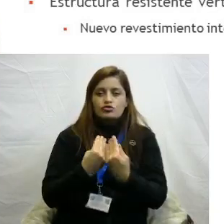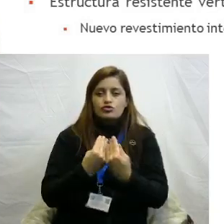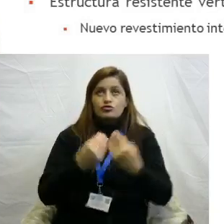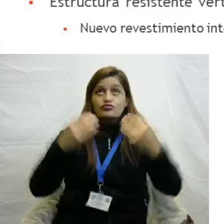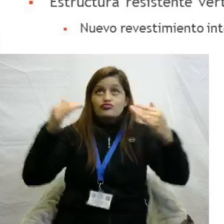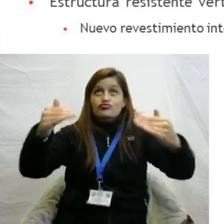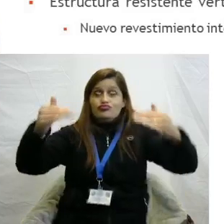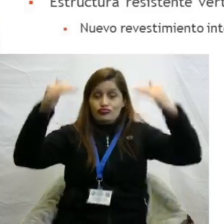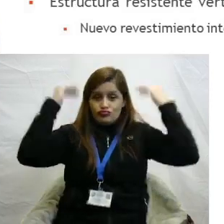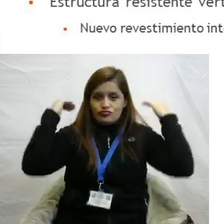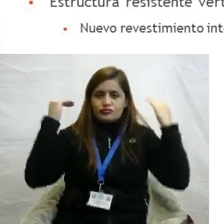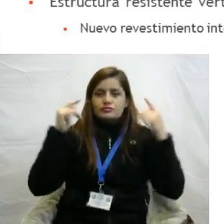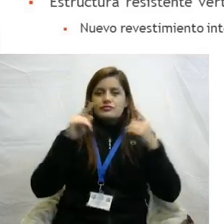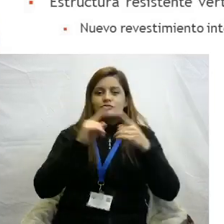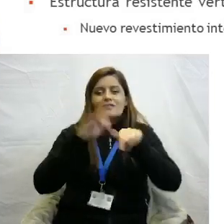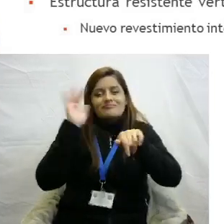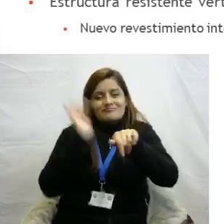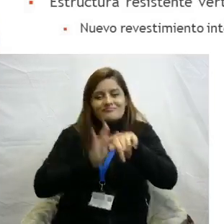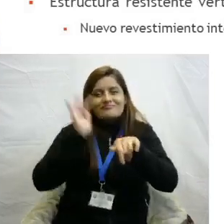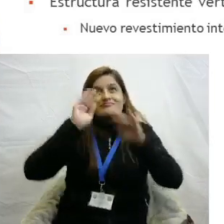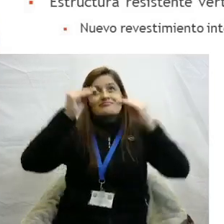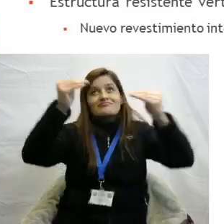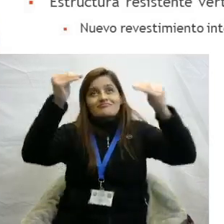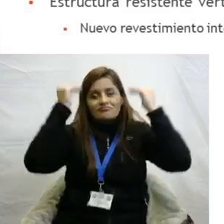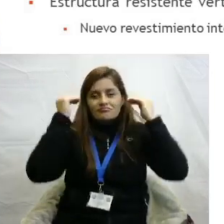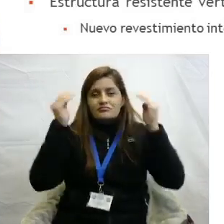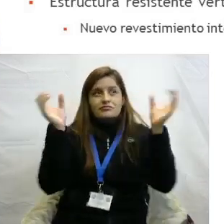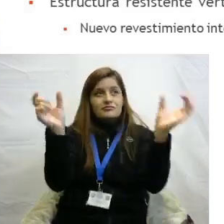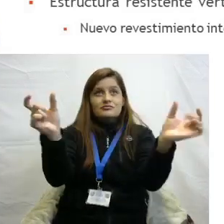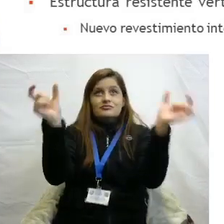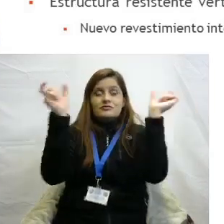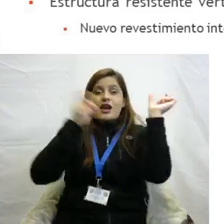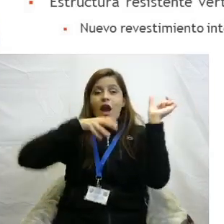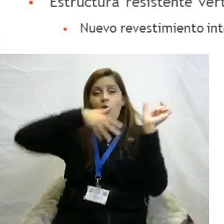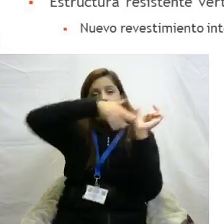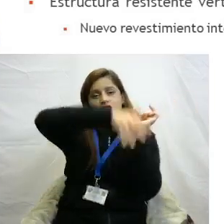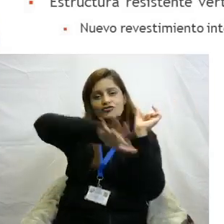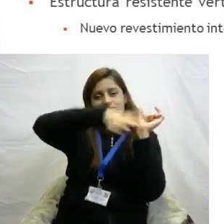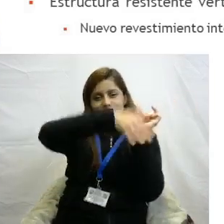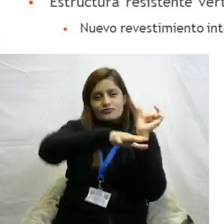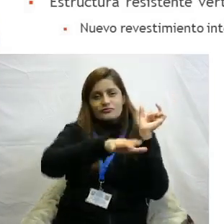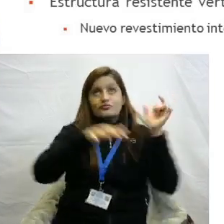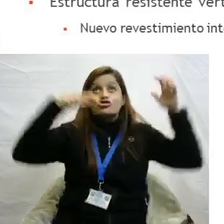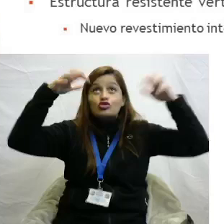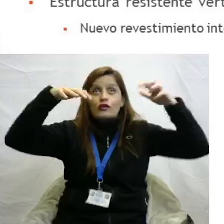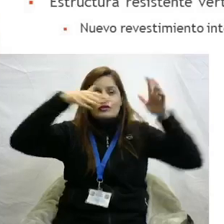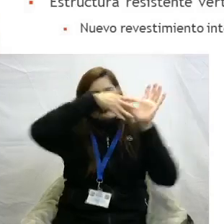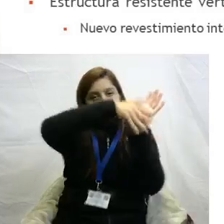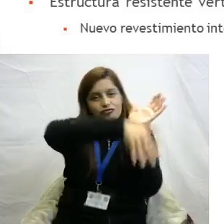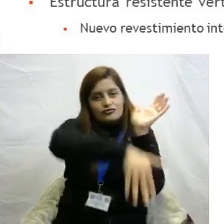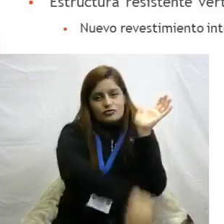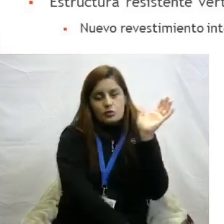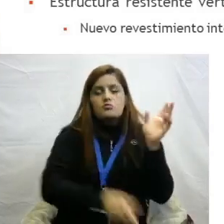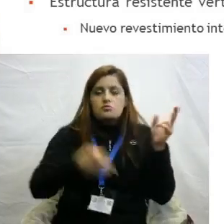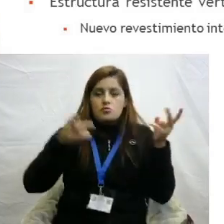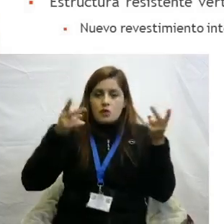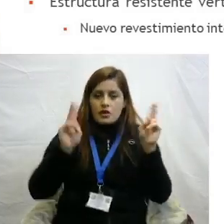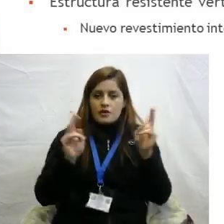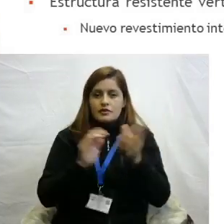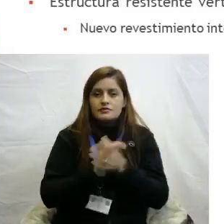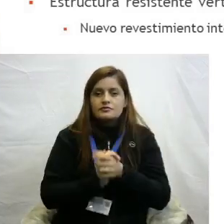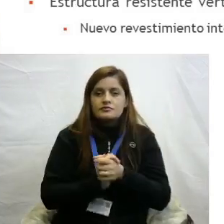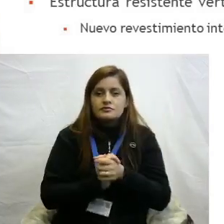aislación térmica, los aleros, tapacanes, canaletas y bajada de agua lluvia, más los frontones. La estructura